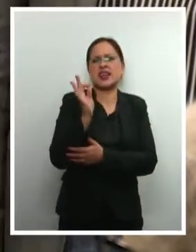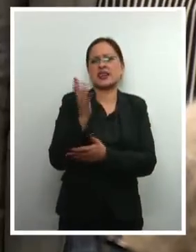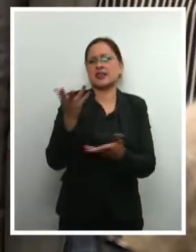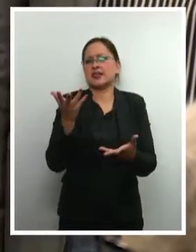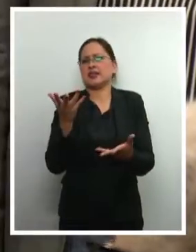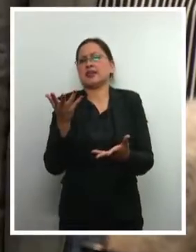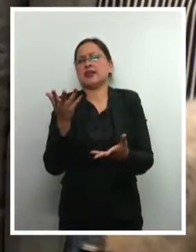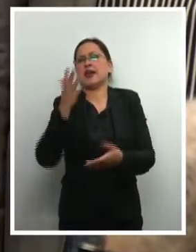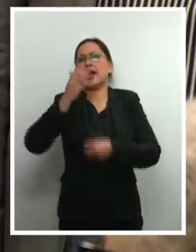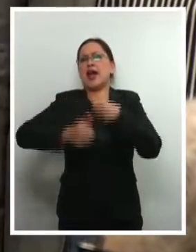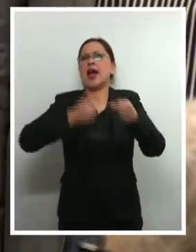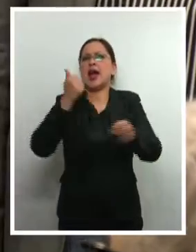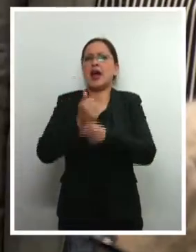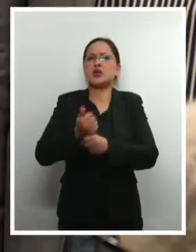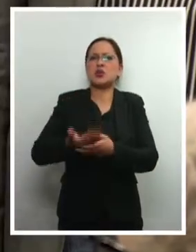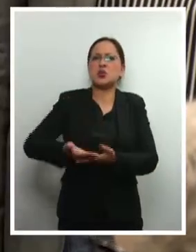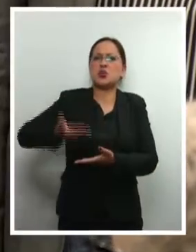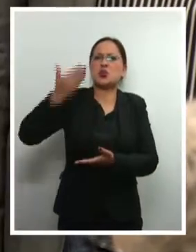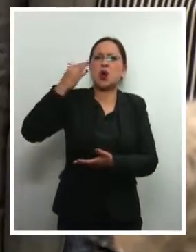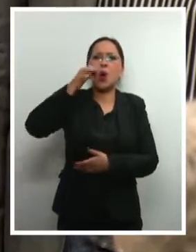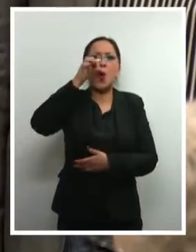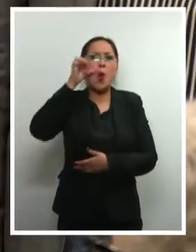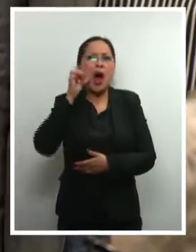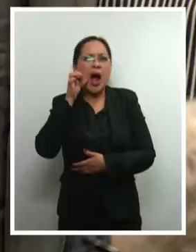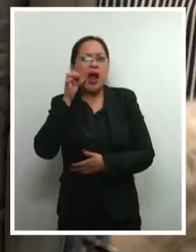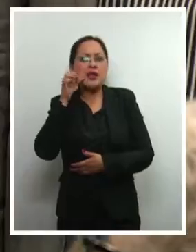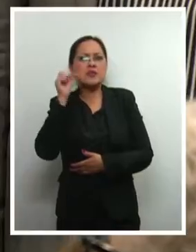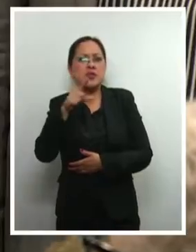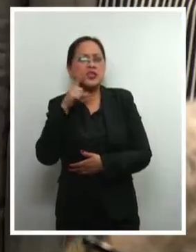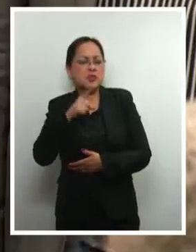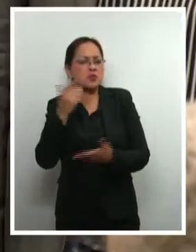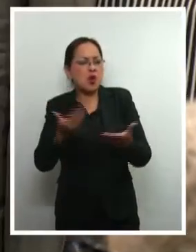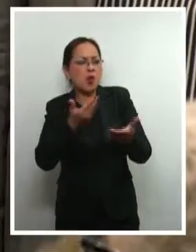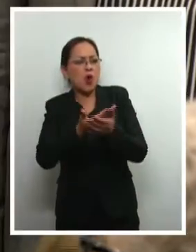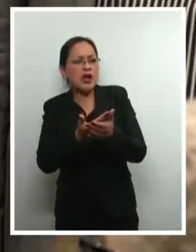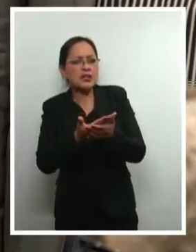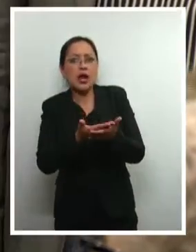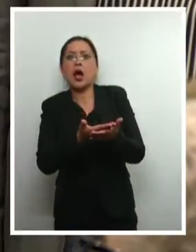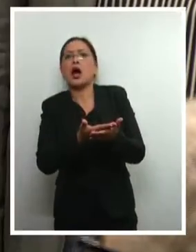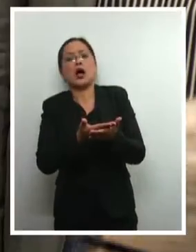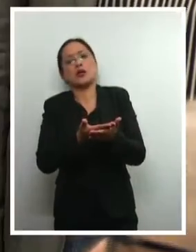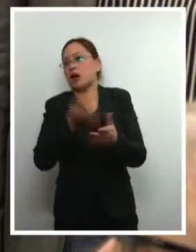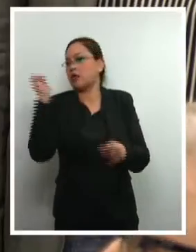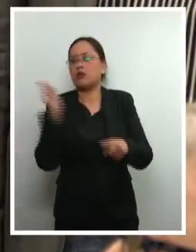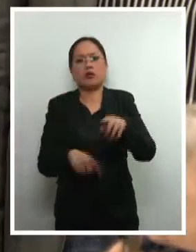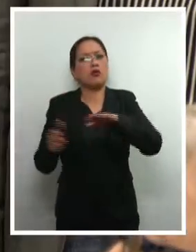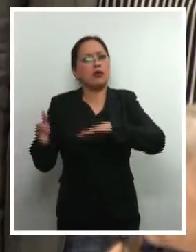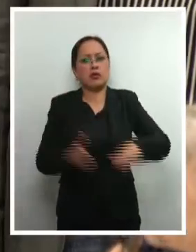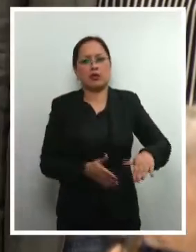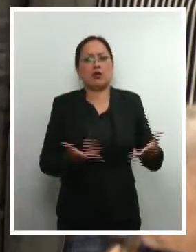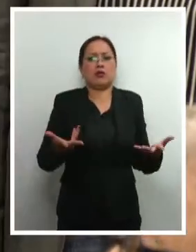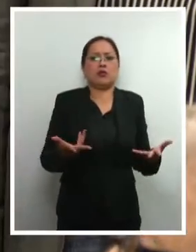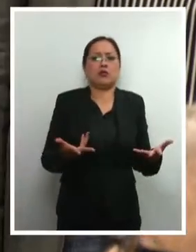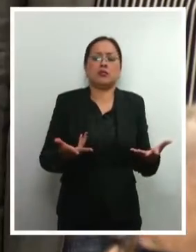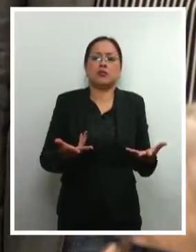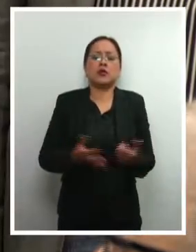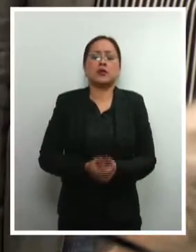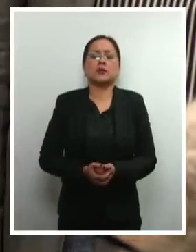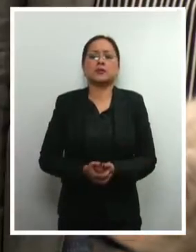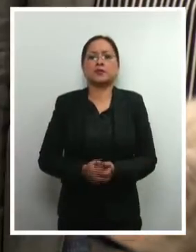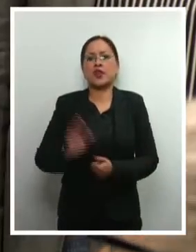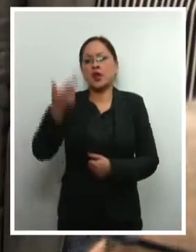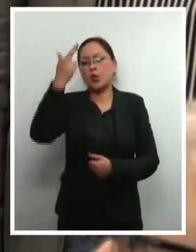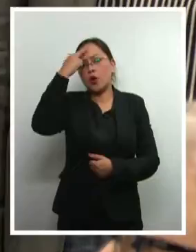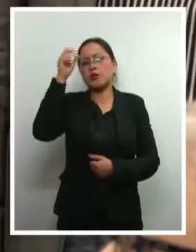que venían desde la época de Benito Juárez. Así fue. Recuerdo, por cierto, presidente, que siendo usted